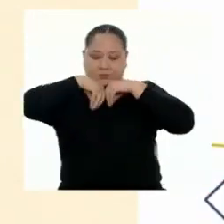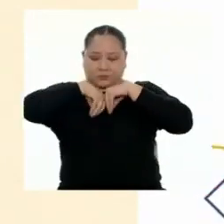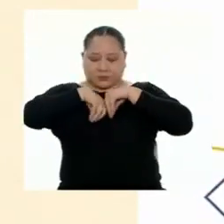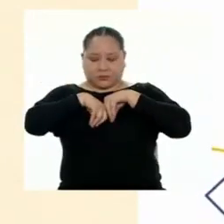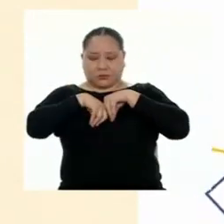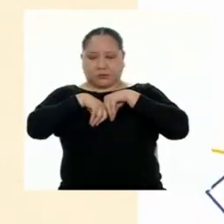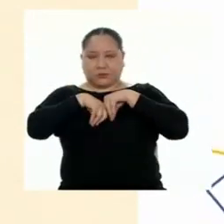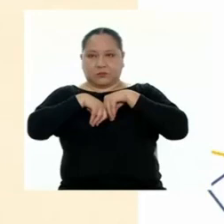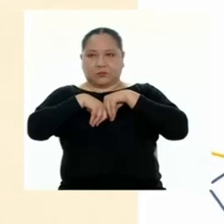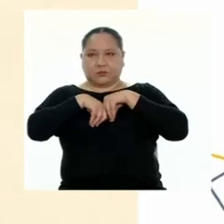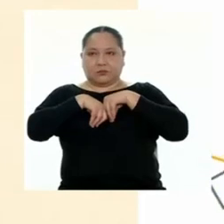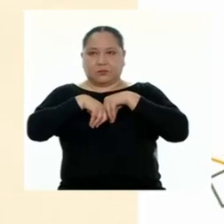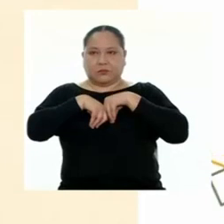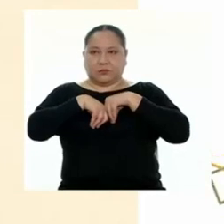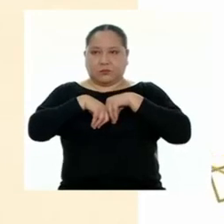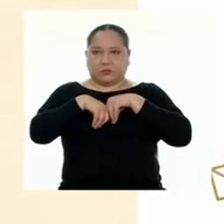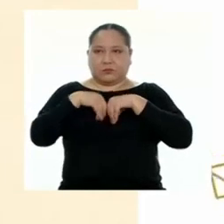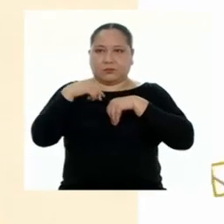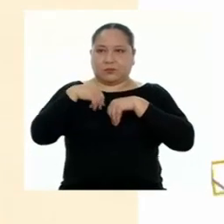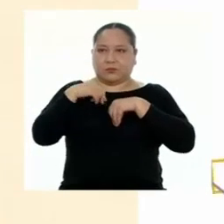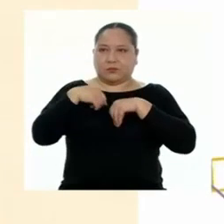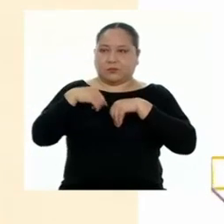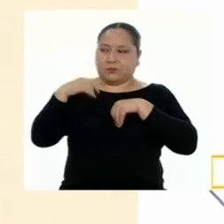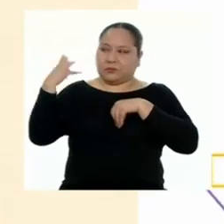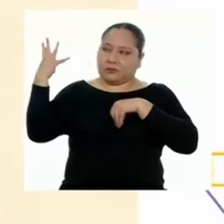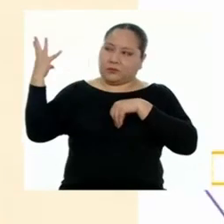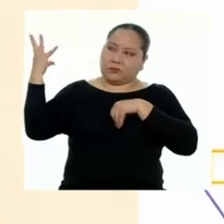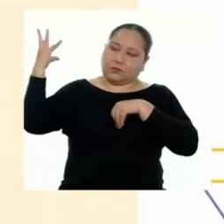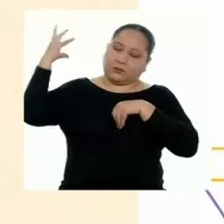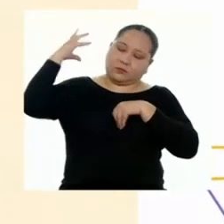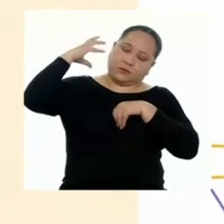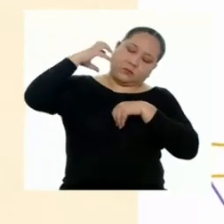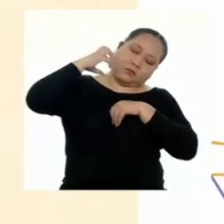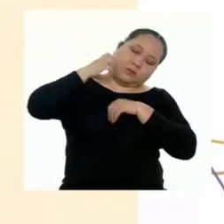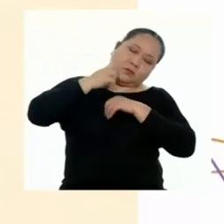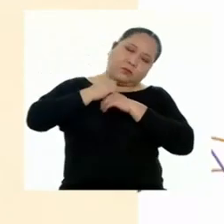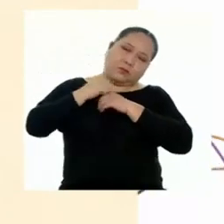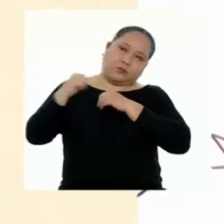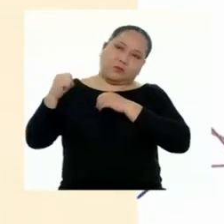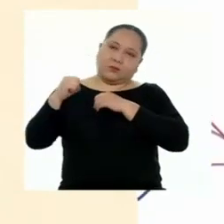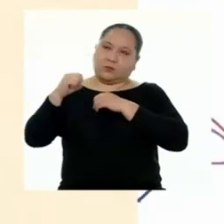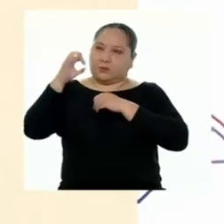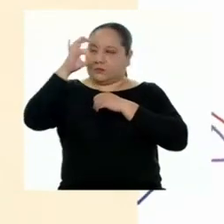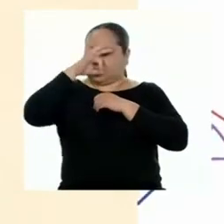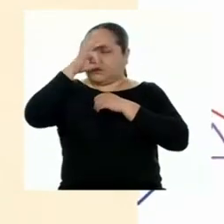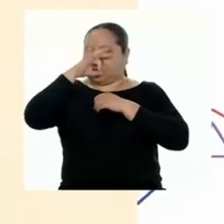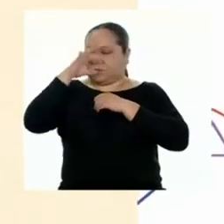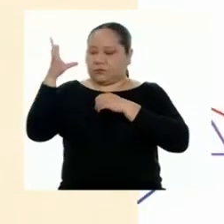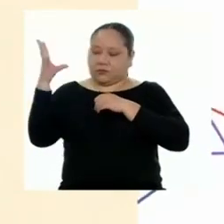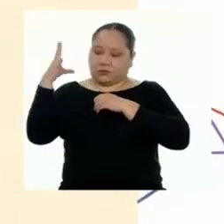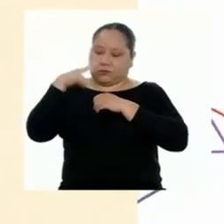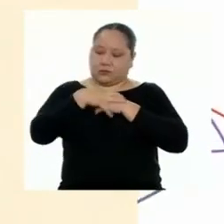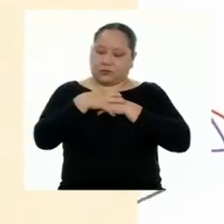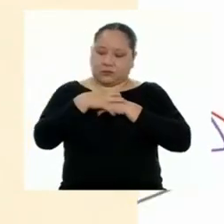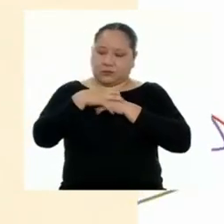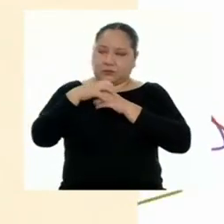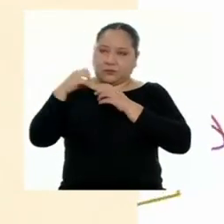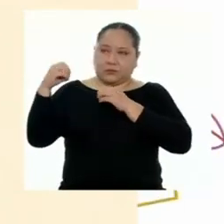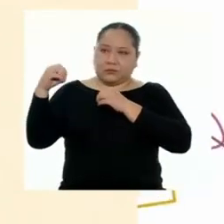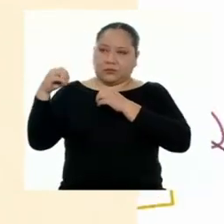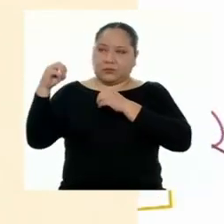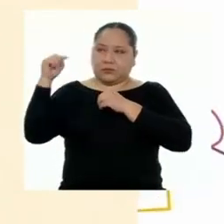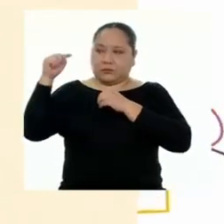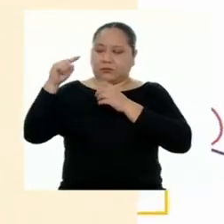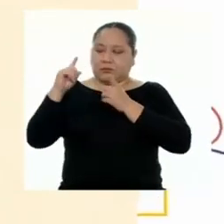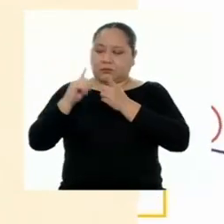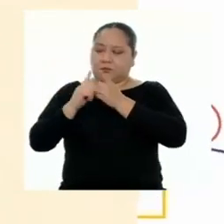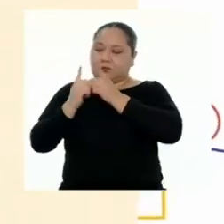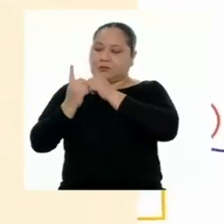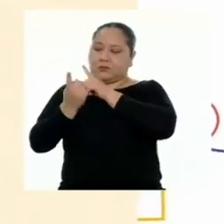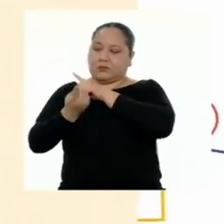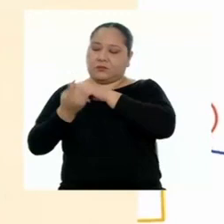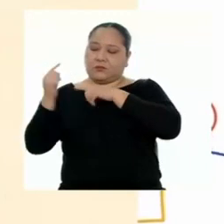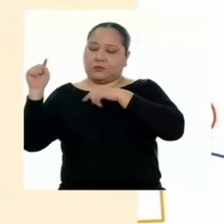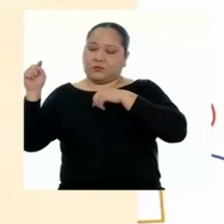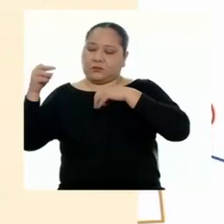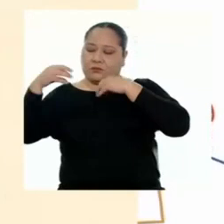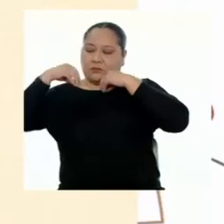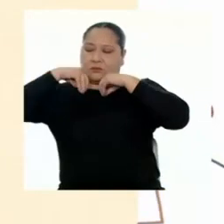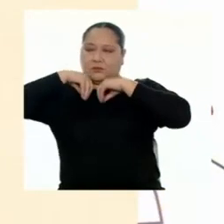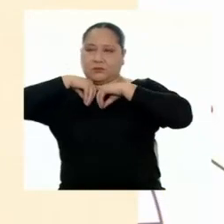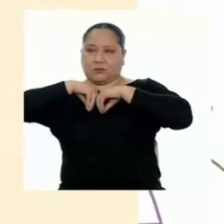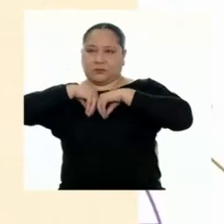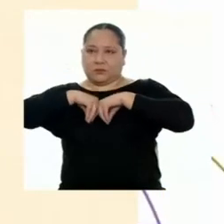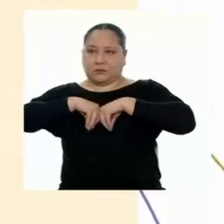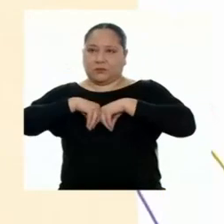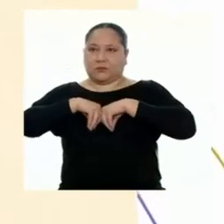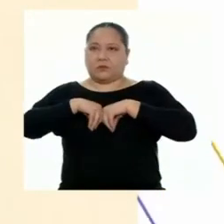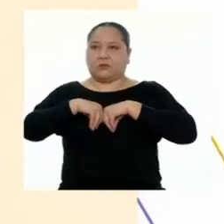él. A su vez, cuando estos son comidos por carnívoros como el puma o el zorro, parte de la energía se transfiere a